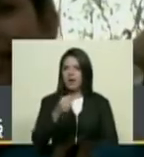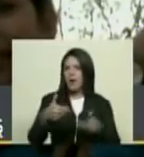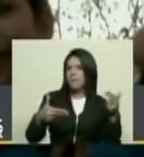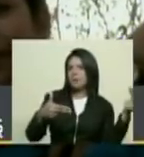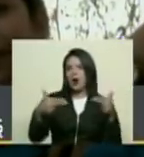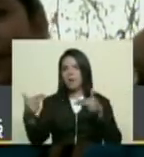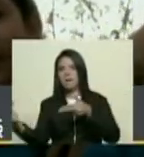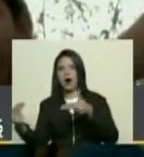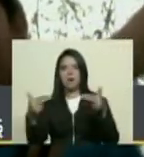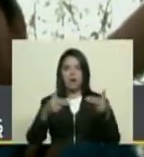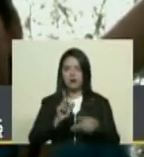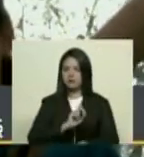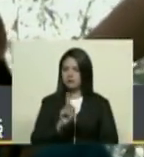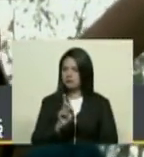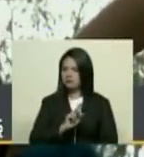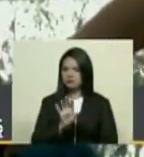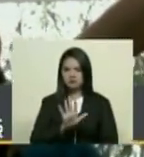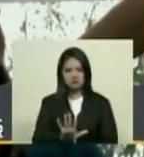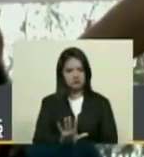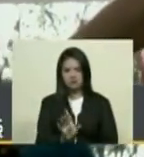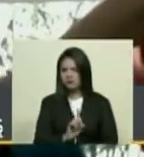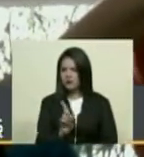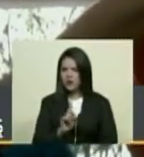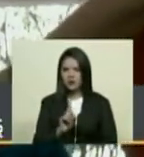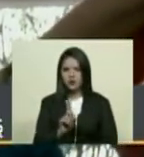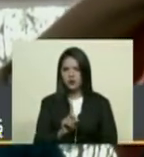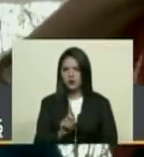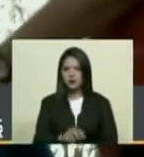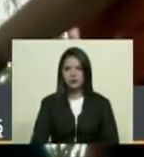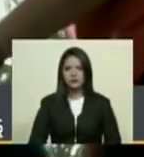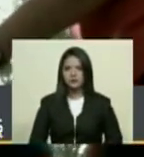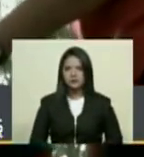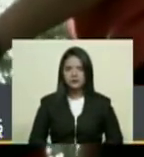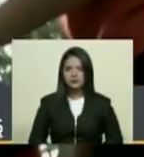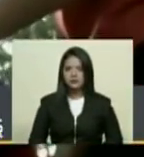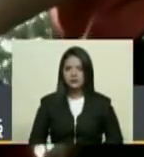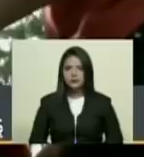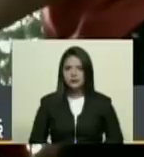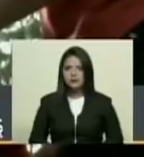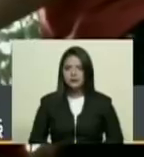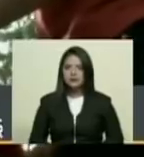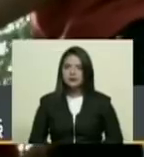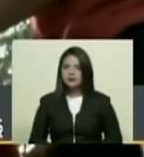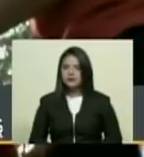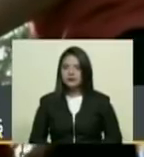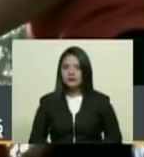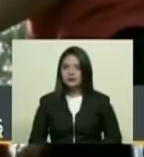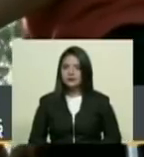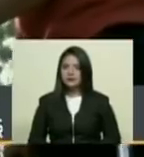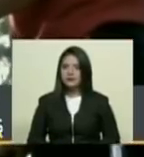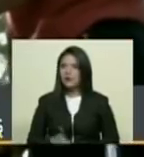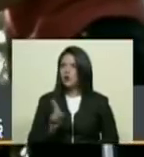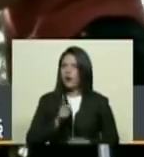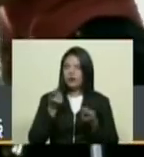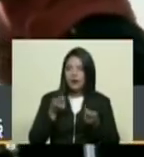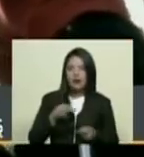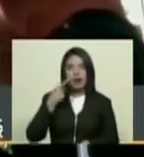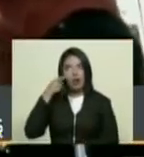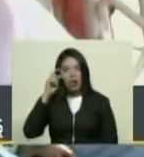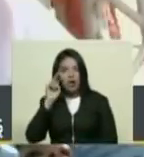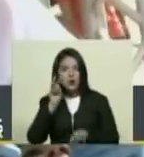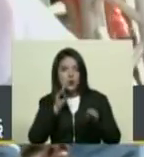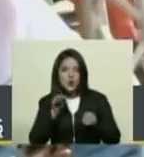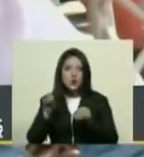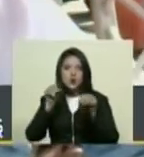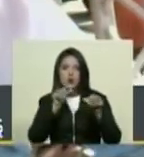los otros. No es así, no es así. No es tratando de infiltrar a la Fuerza